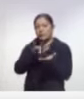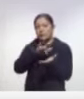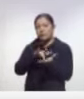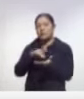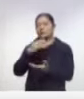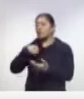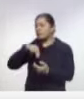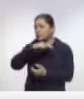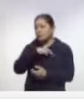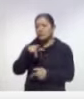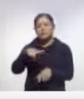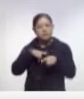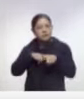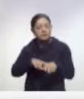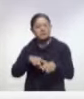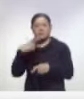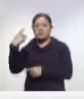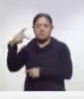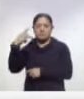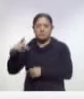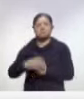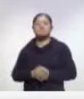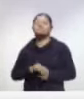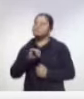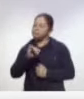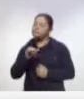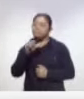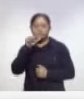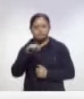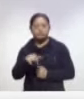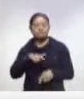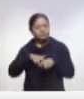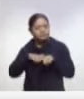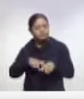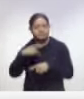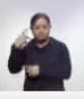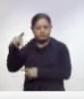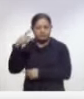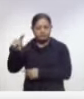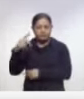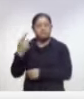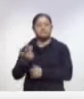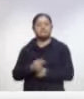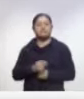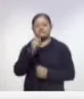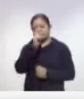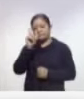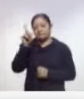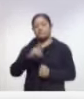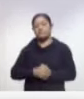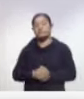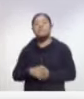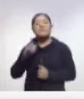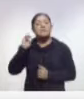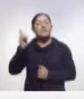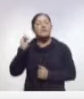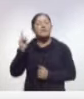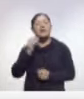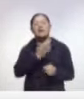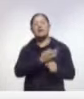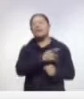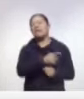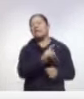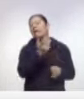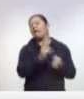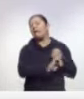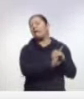seguiremos su carrera, Pepe. Sí, efectivamente, seguiremos su carrera, que esperemos que, bueno, pues, este solamente haya sido un trago amargo y que las